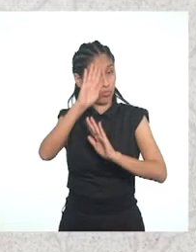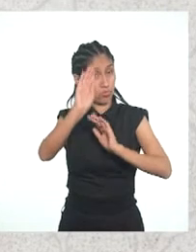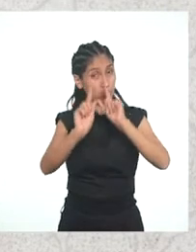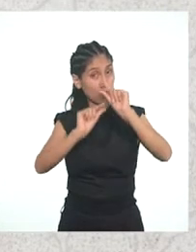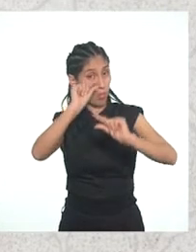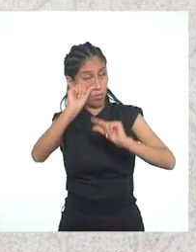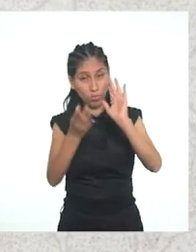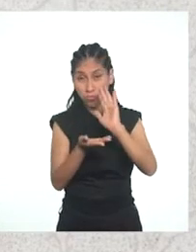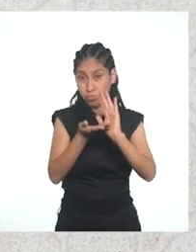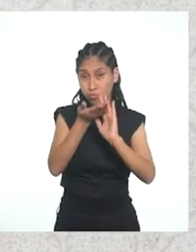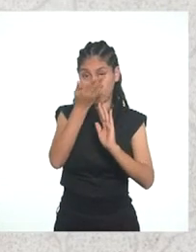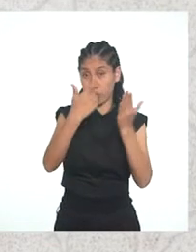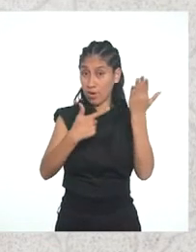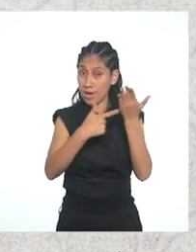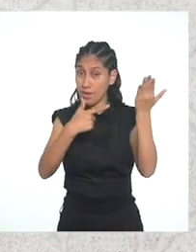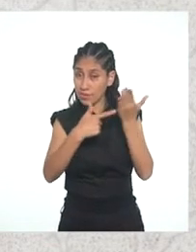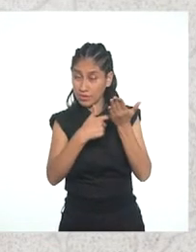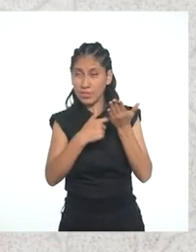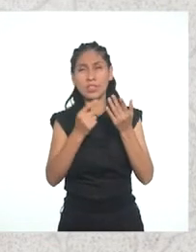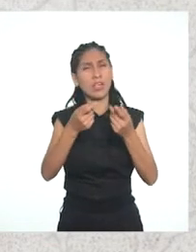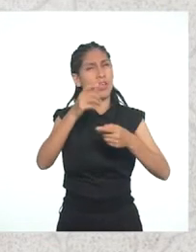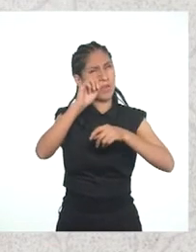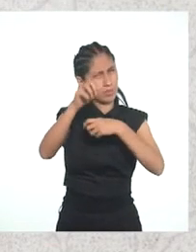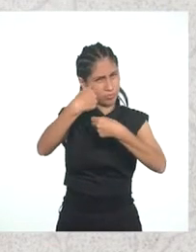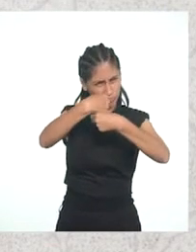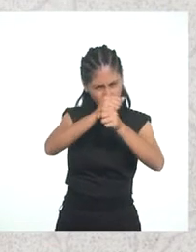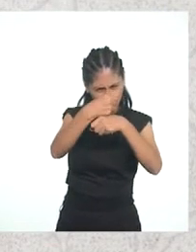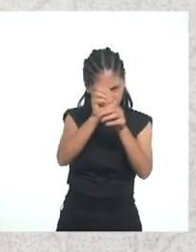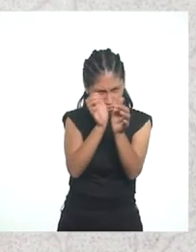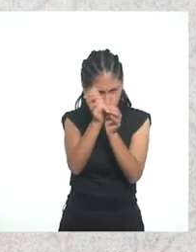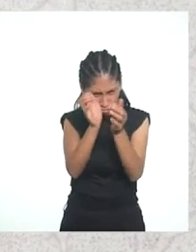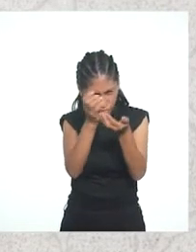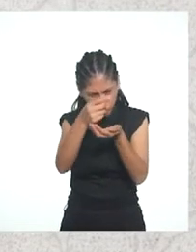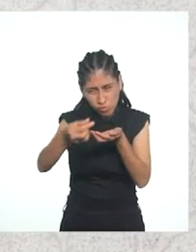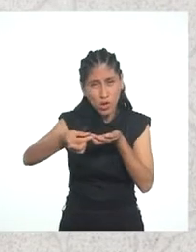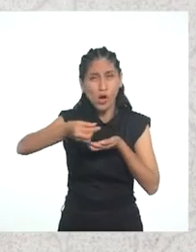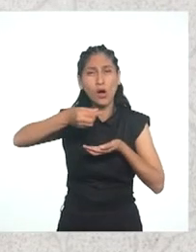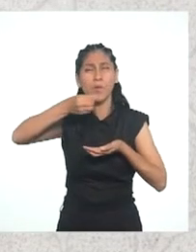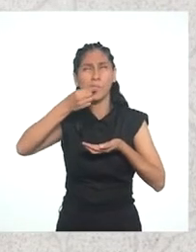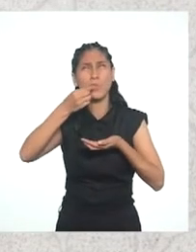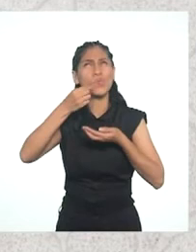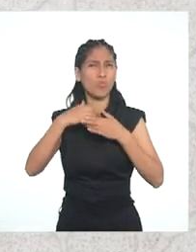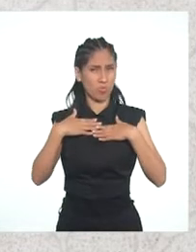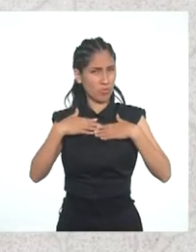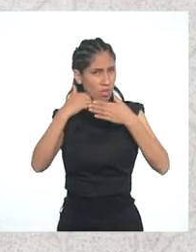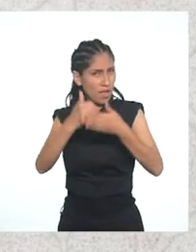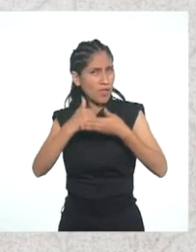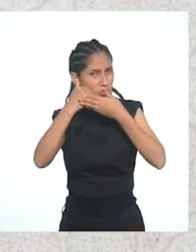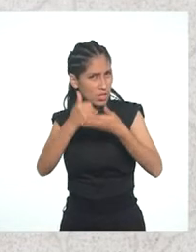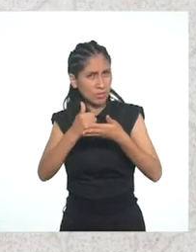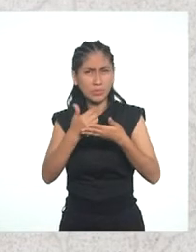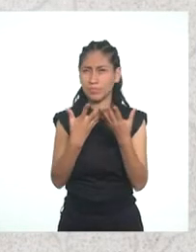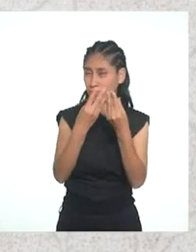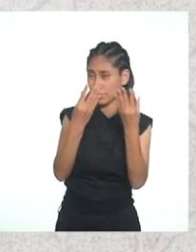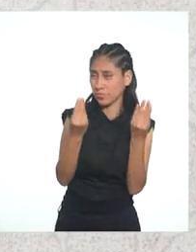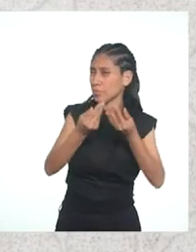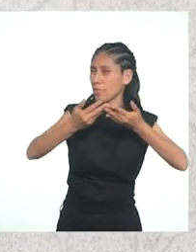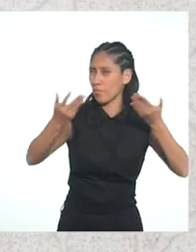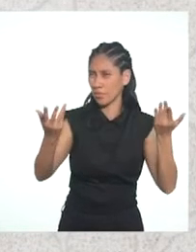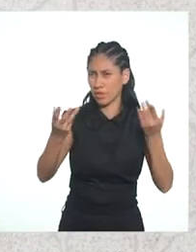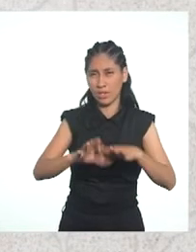de la tecnología, se produjeron algunos antibióticos. Se optimizó los procesos de fermentación para obtener mayores cantidades de producto.